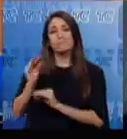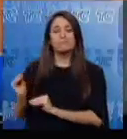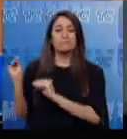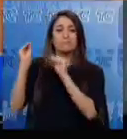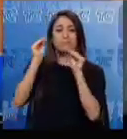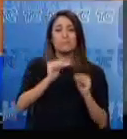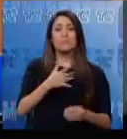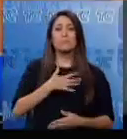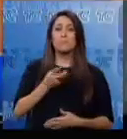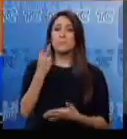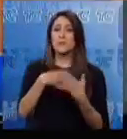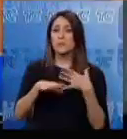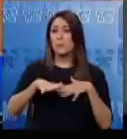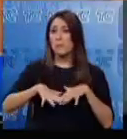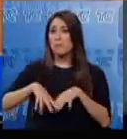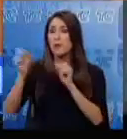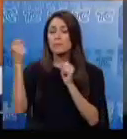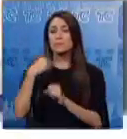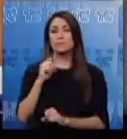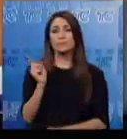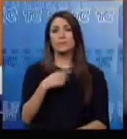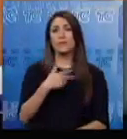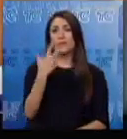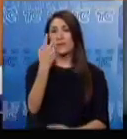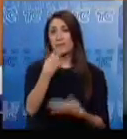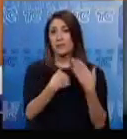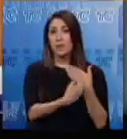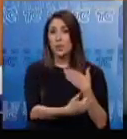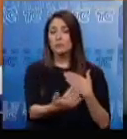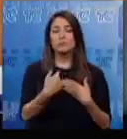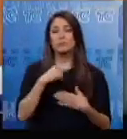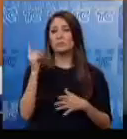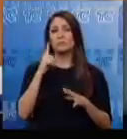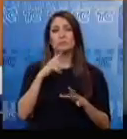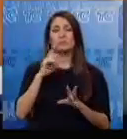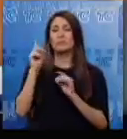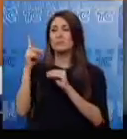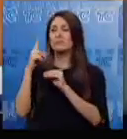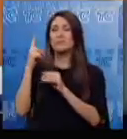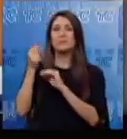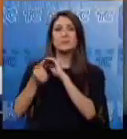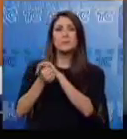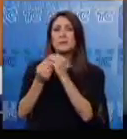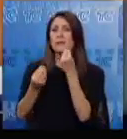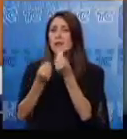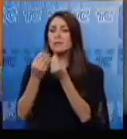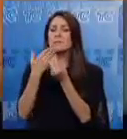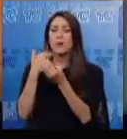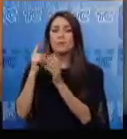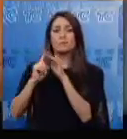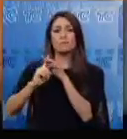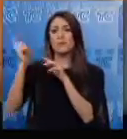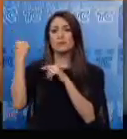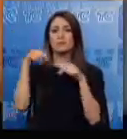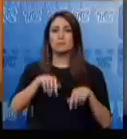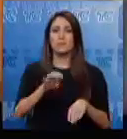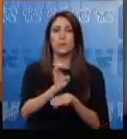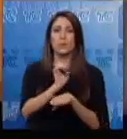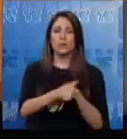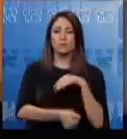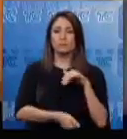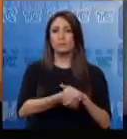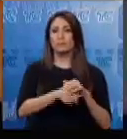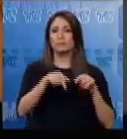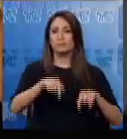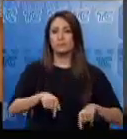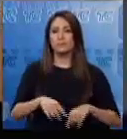hijos, de que no se los llevaran, tenemos tres hijos y por eso nos tocó buscar a salir de allá del país